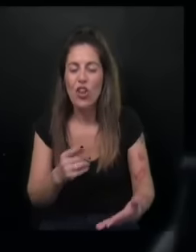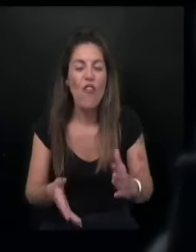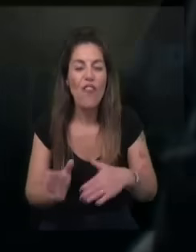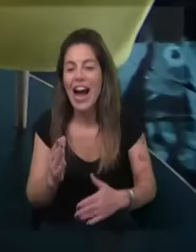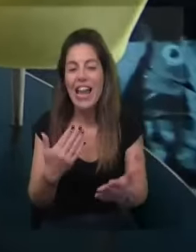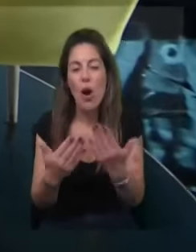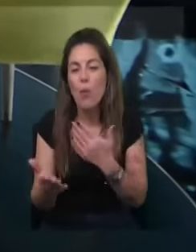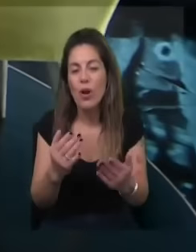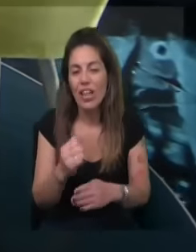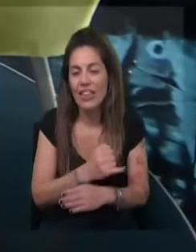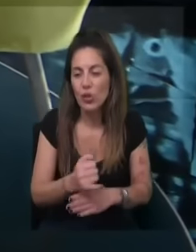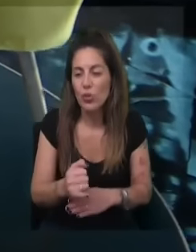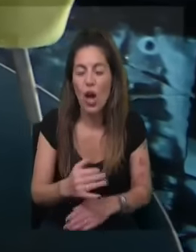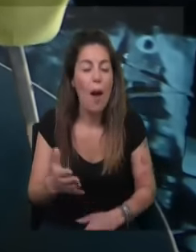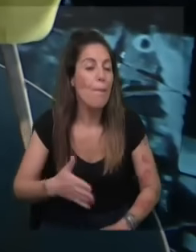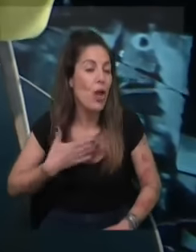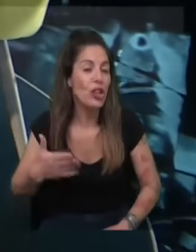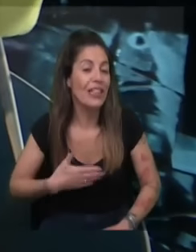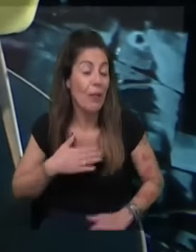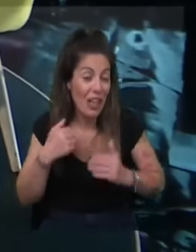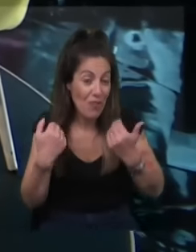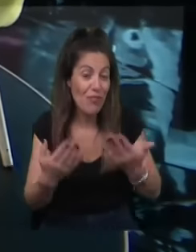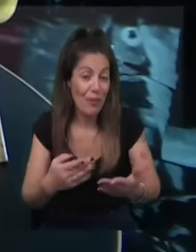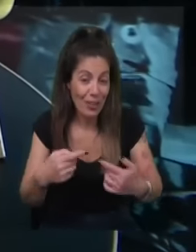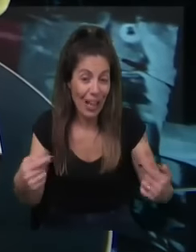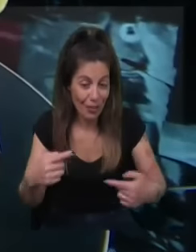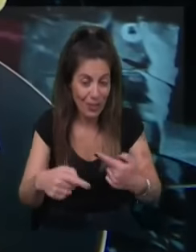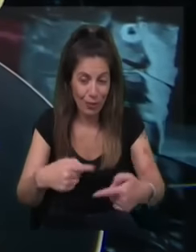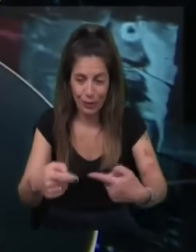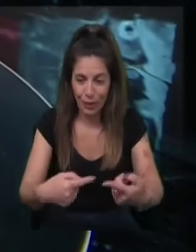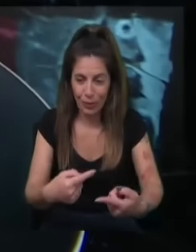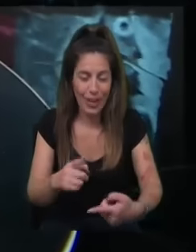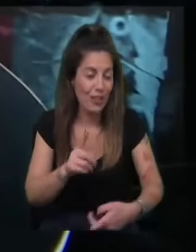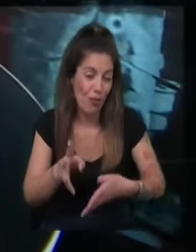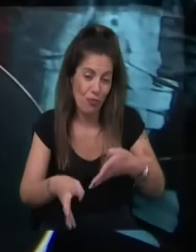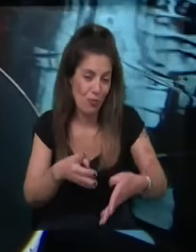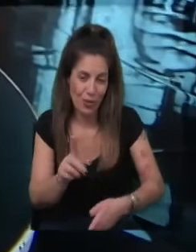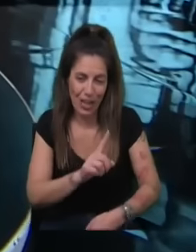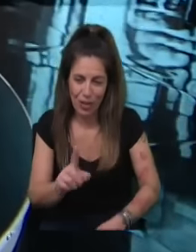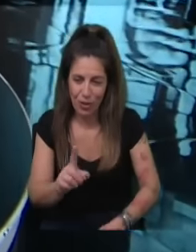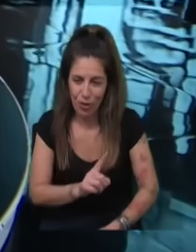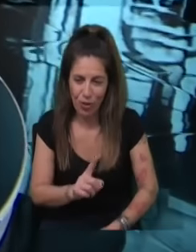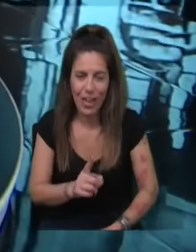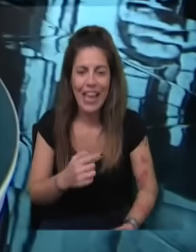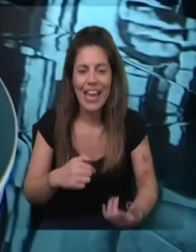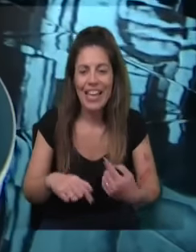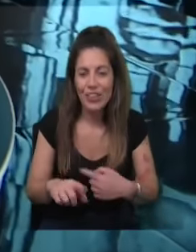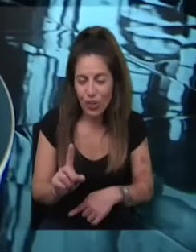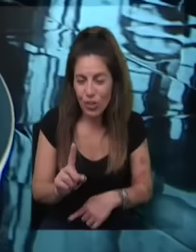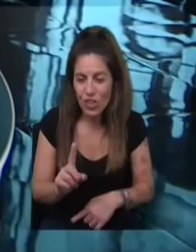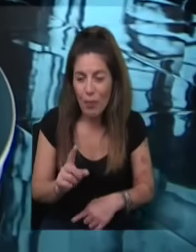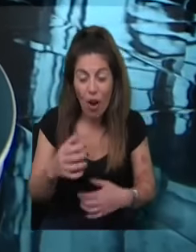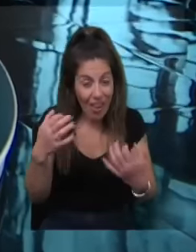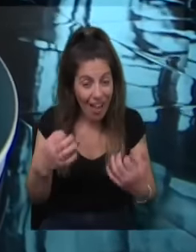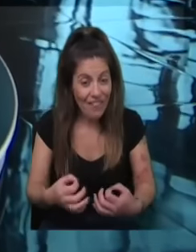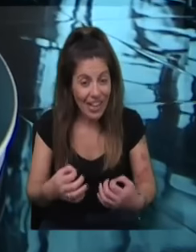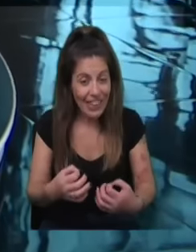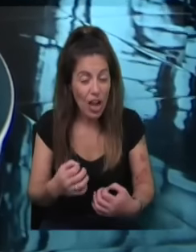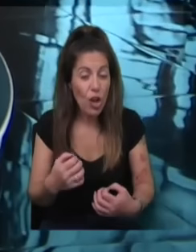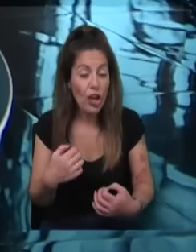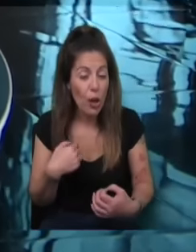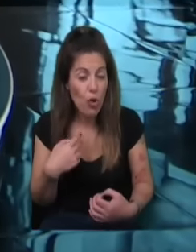puerta un organismo público a protestar porque está a favor de que algo se siga haciendo eso no funciona as lo que entonces este pero la verdad es que lo que uno